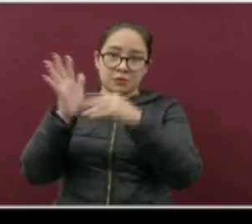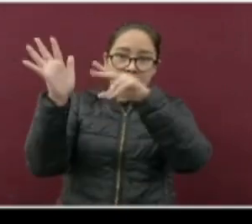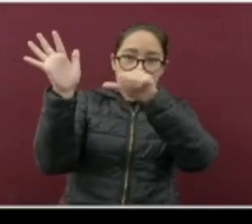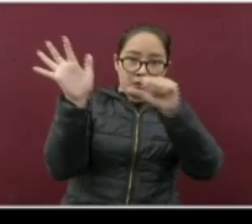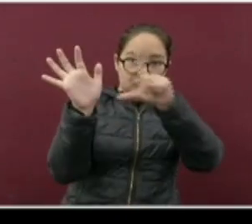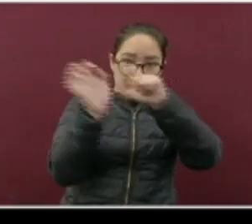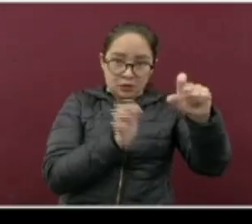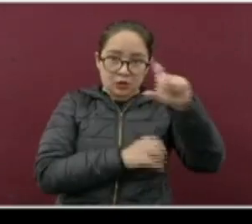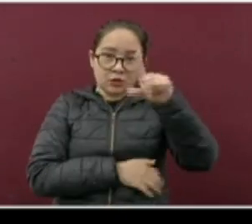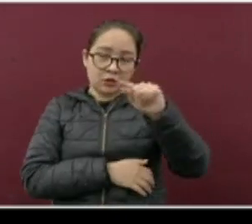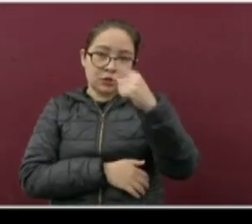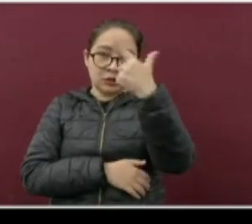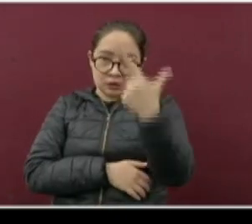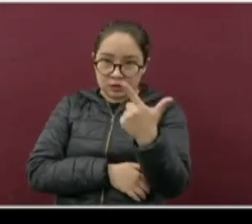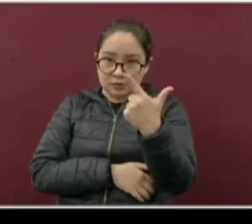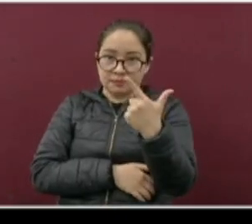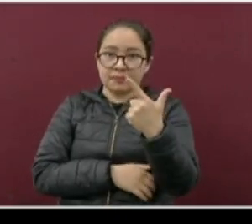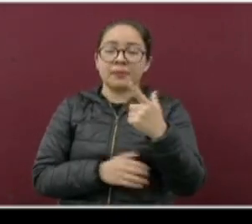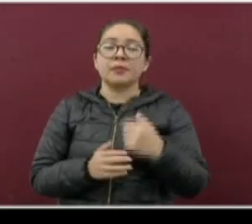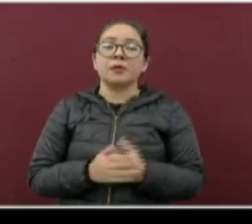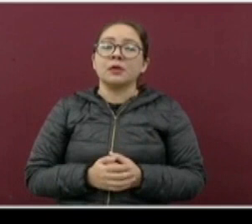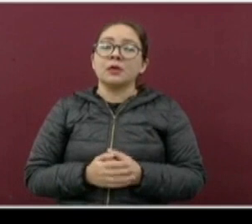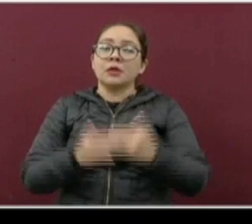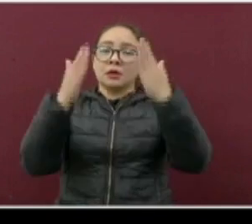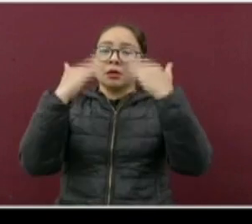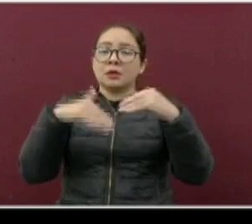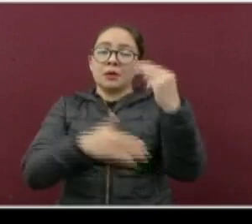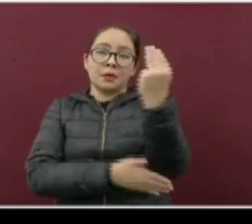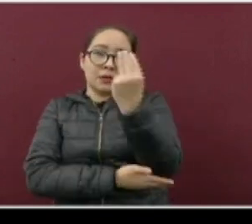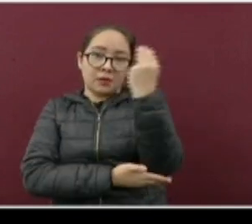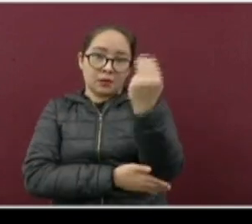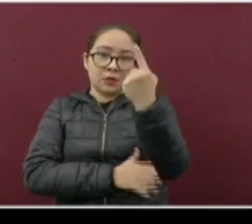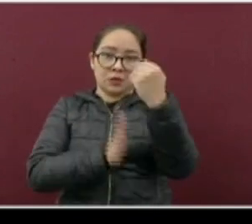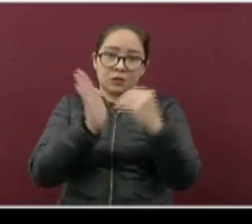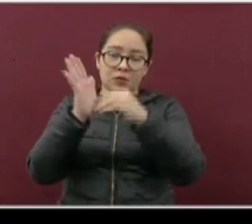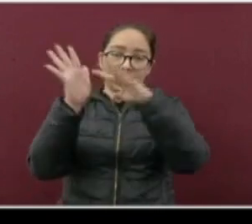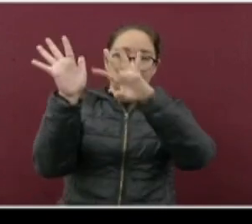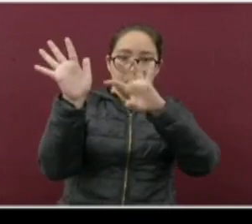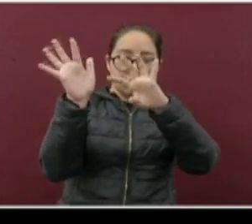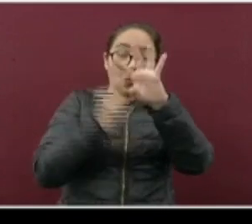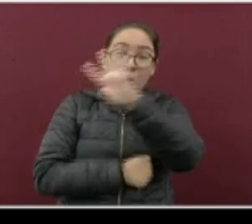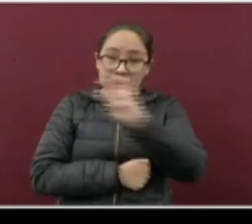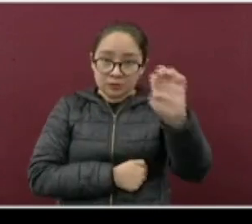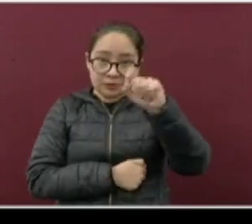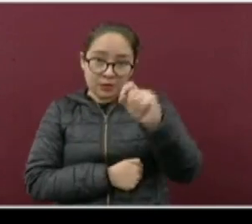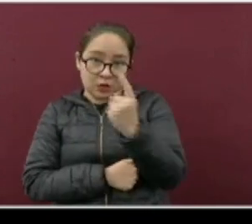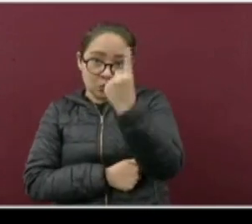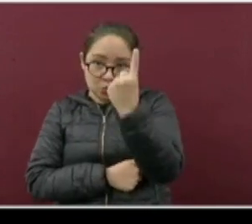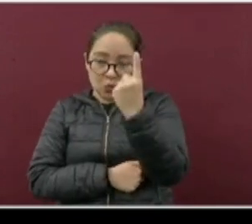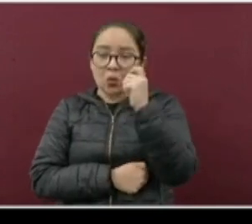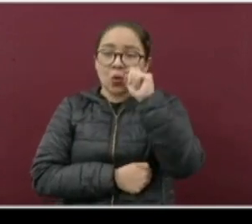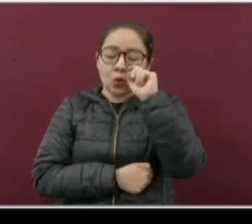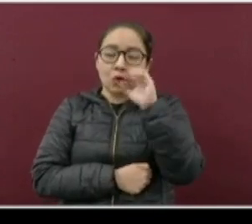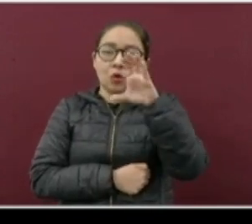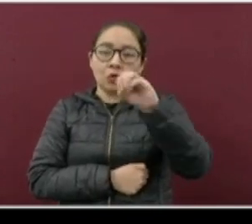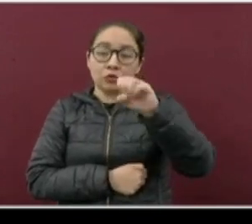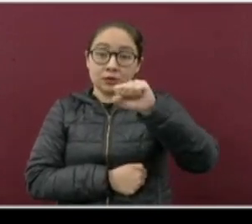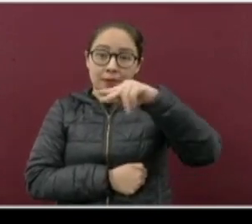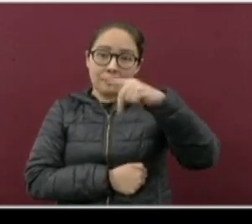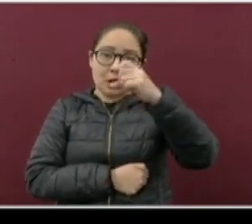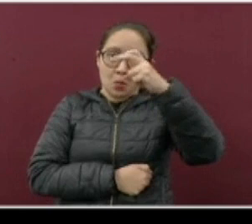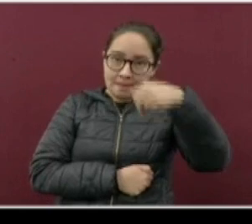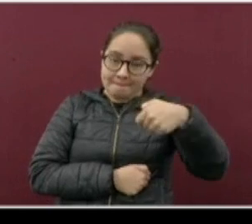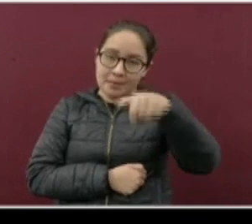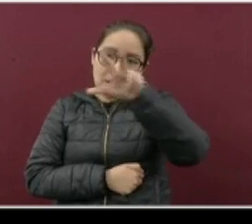2.777 casos positivos. Continúa Minatitlán con 1.421. Cosamaloapan suma